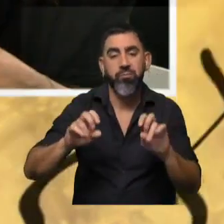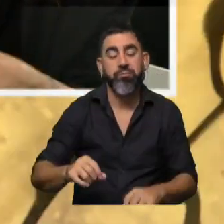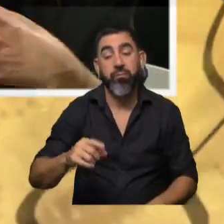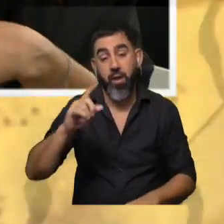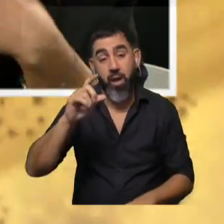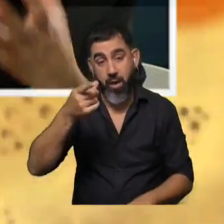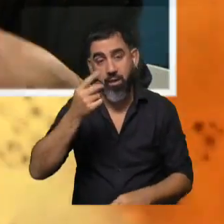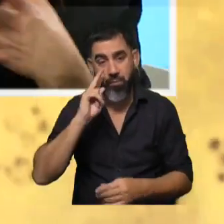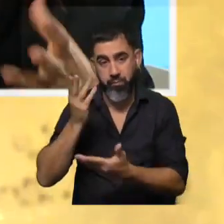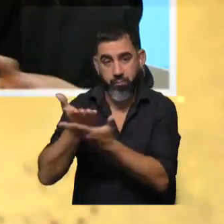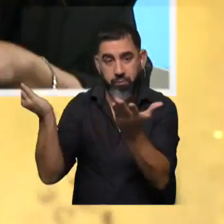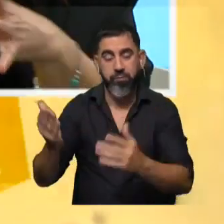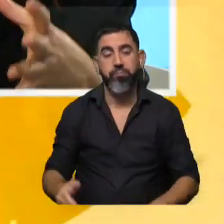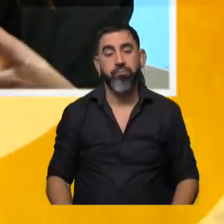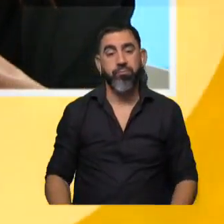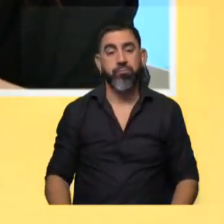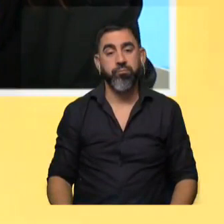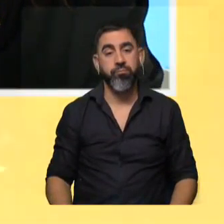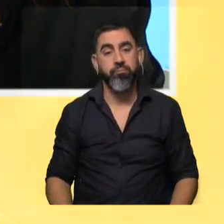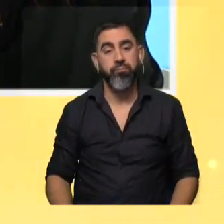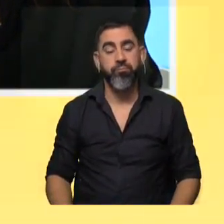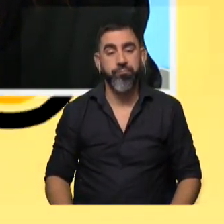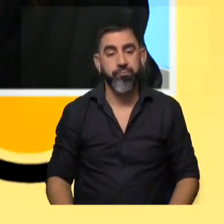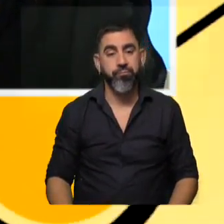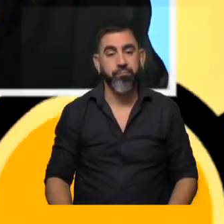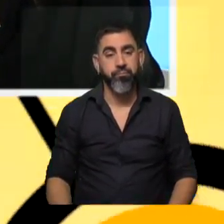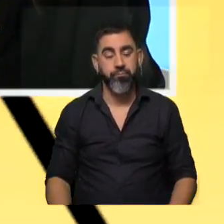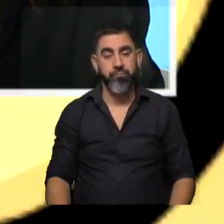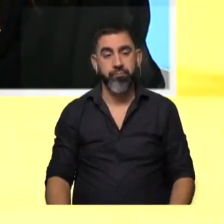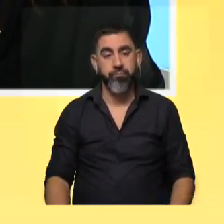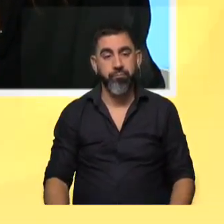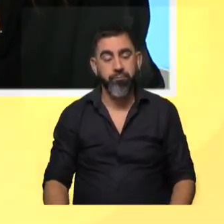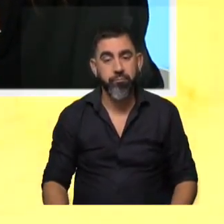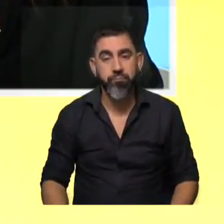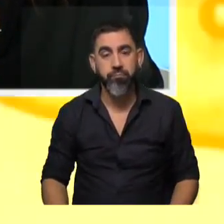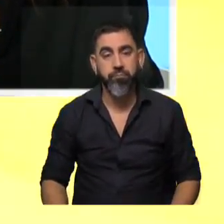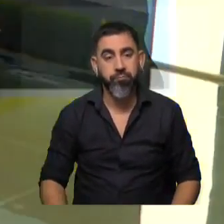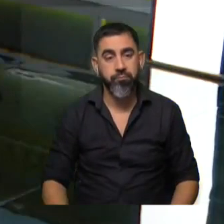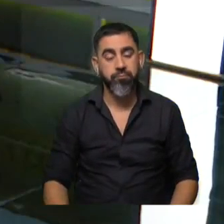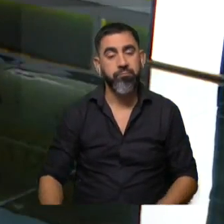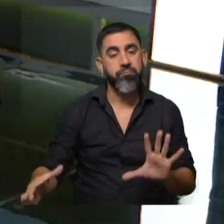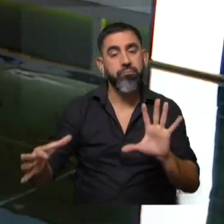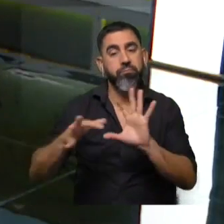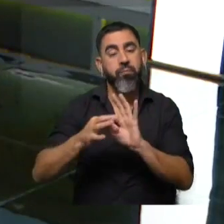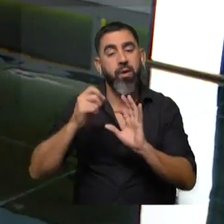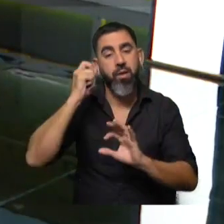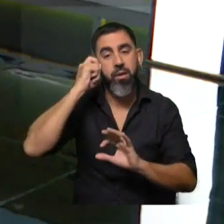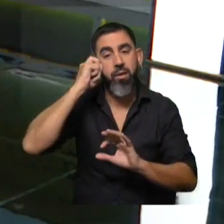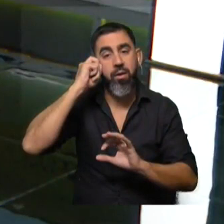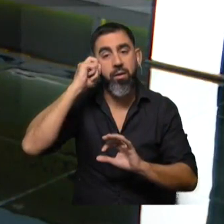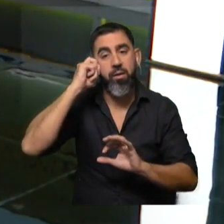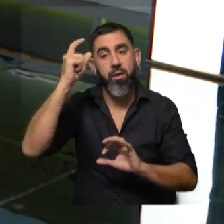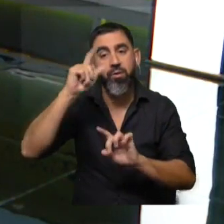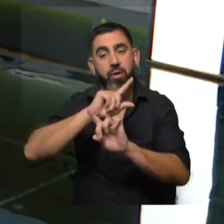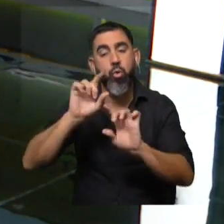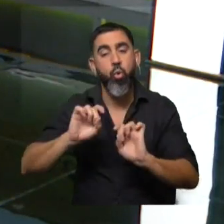Amalia. Vendría a ser ya una aplicación muy, a ver, puedo estar diciendo un disparate, pero muy vinculada al uso de la inteligencia artificial, ¿no? Entender